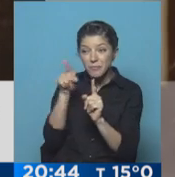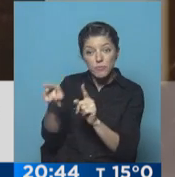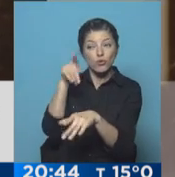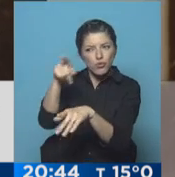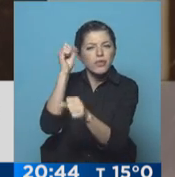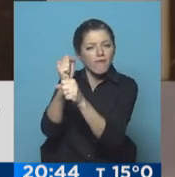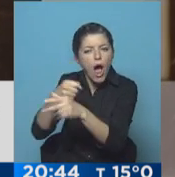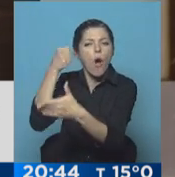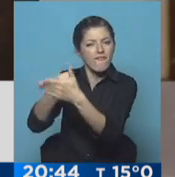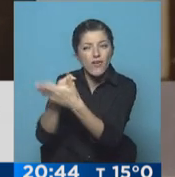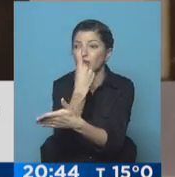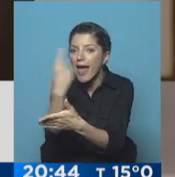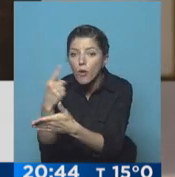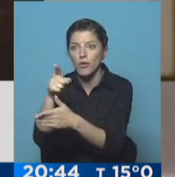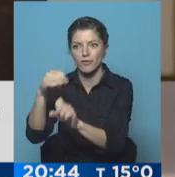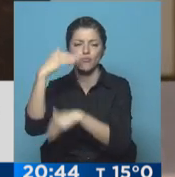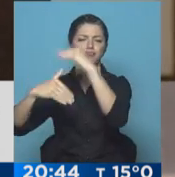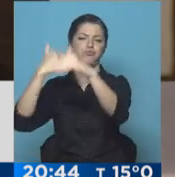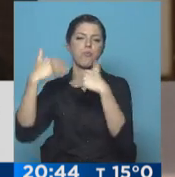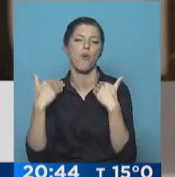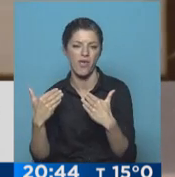y esfuerzo individual florezca,